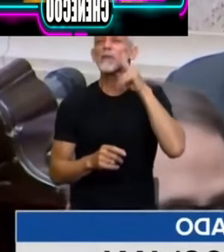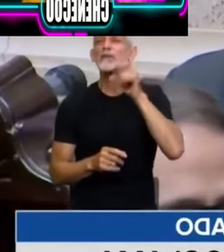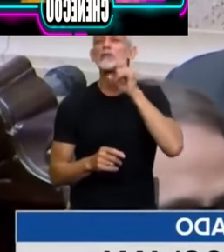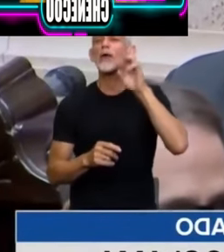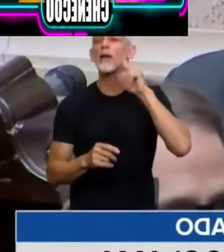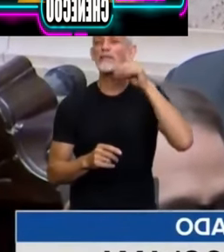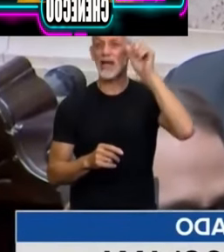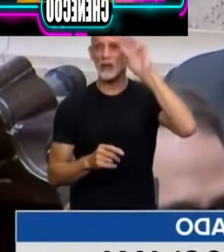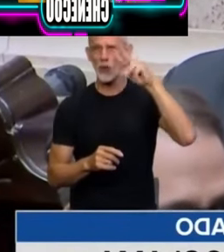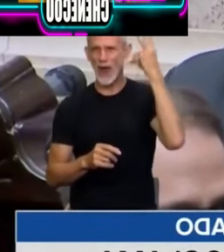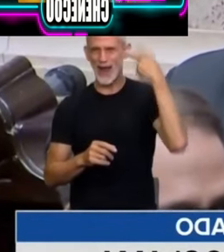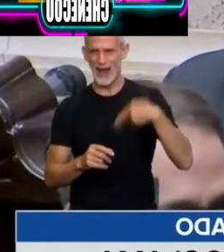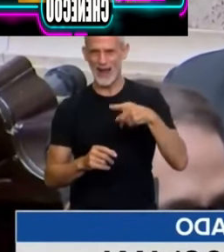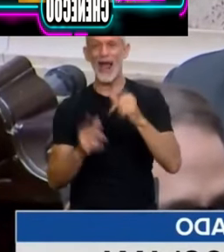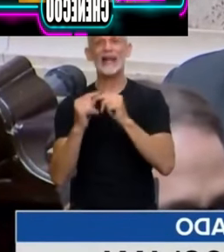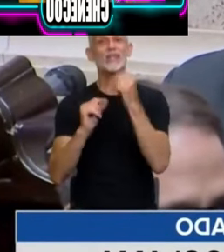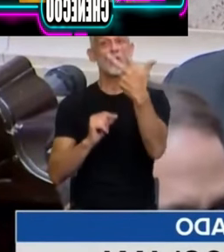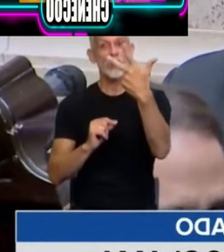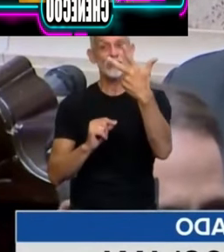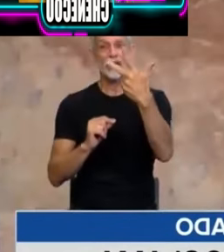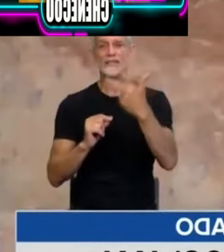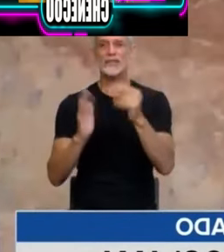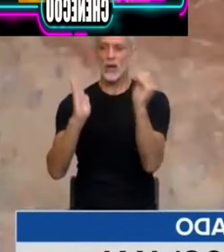Victoria Villarruel. Artículo 3,